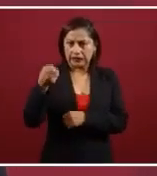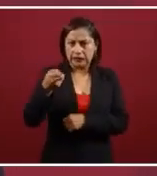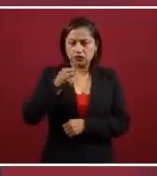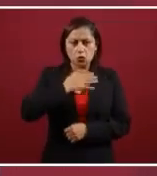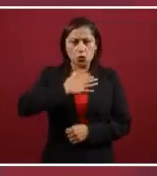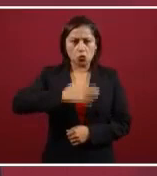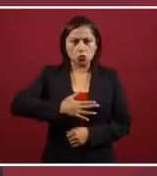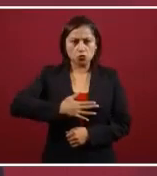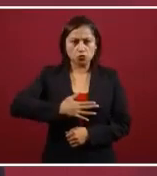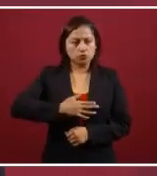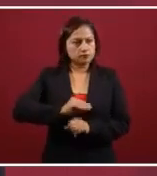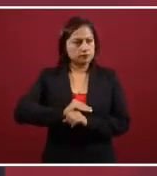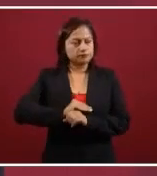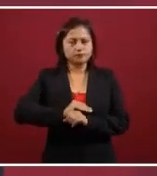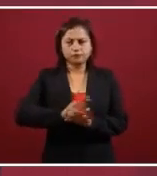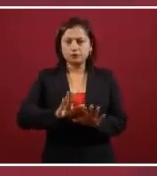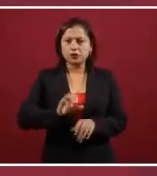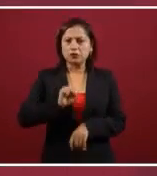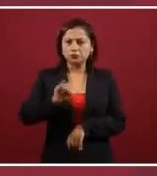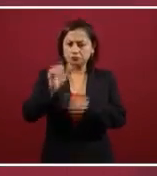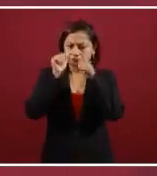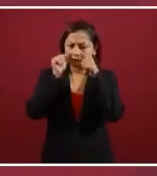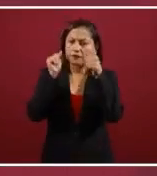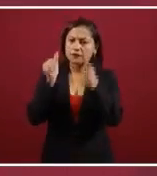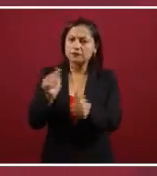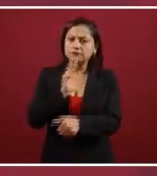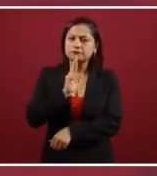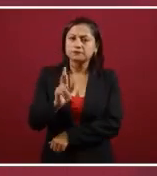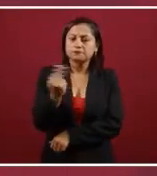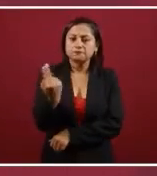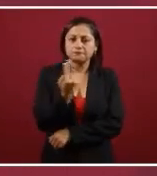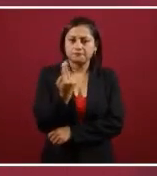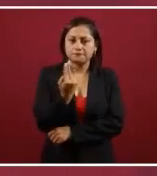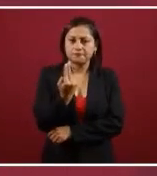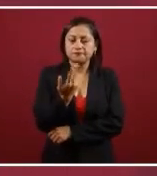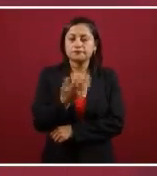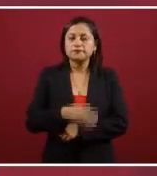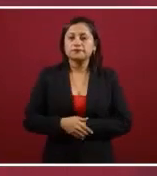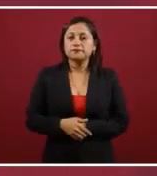se tiene que responder.